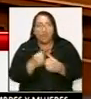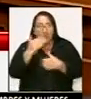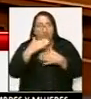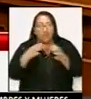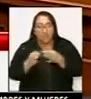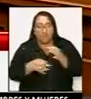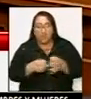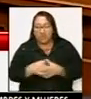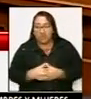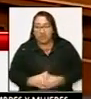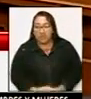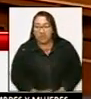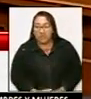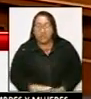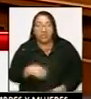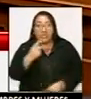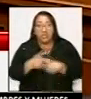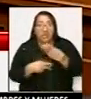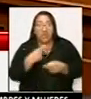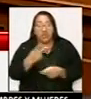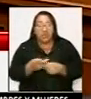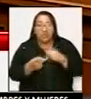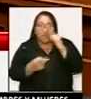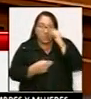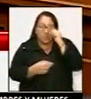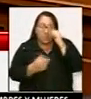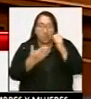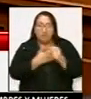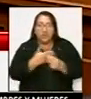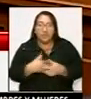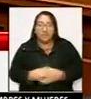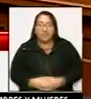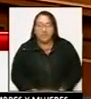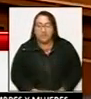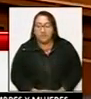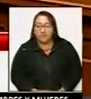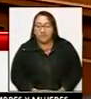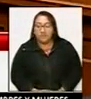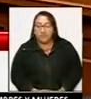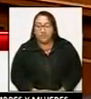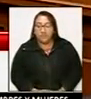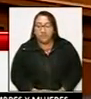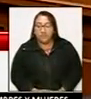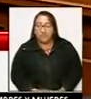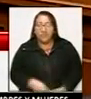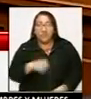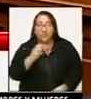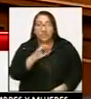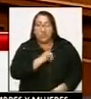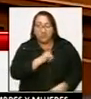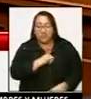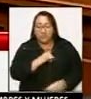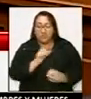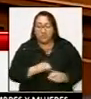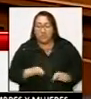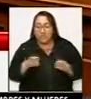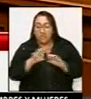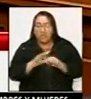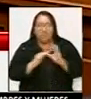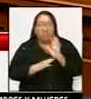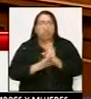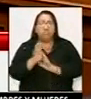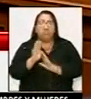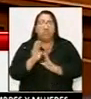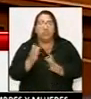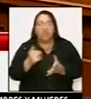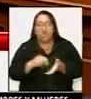dado. Y en segundo lugar, presidenta, referirme a una institución muy subdesarrollada, si